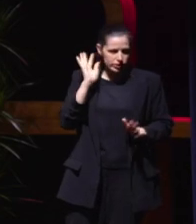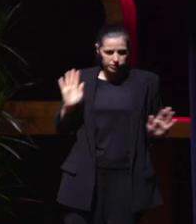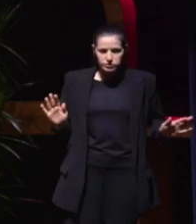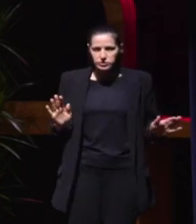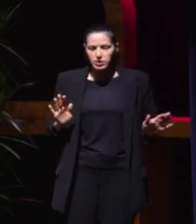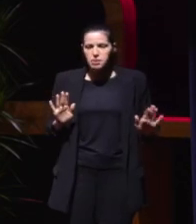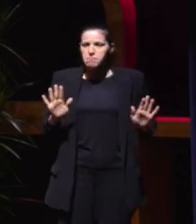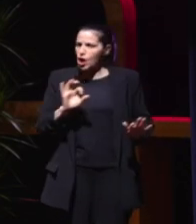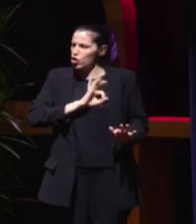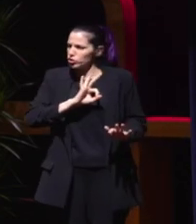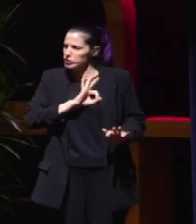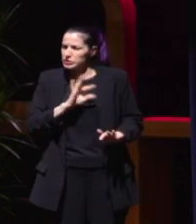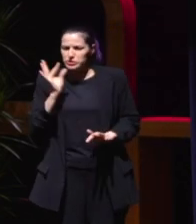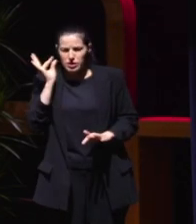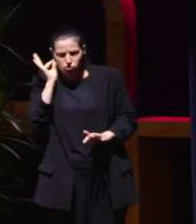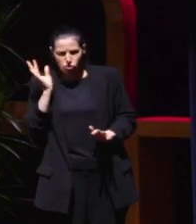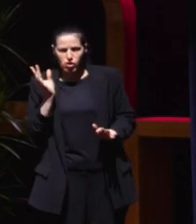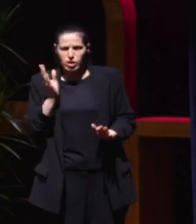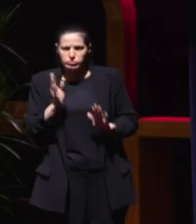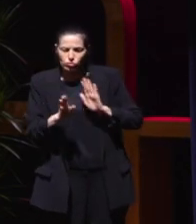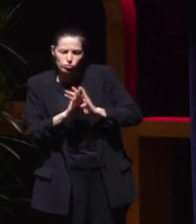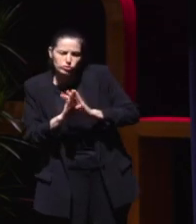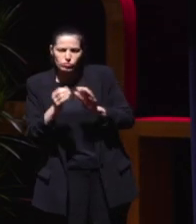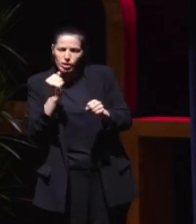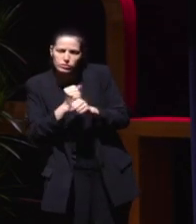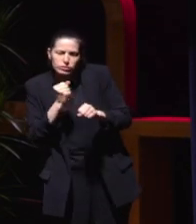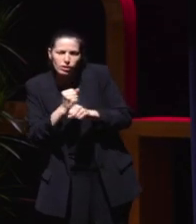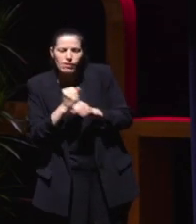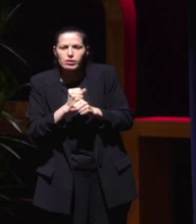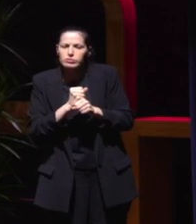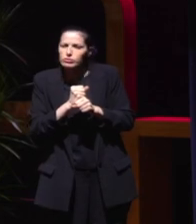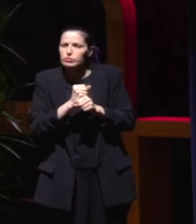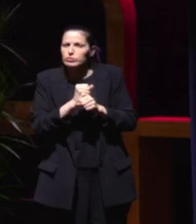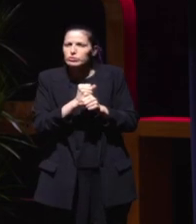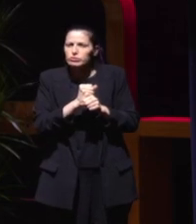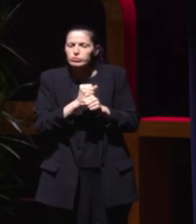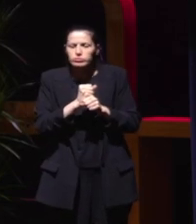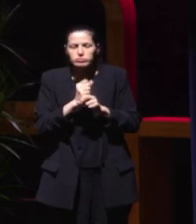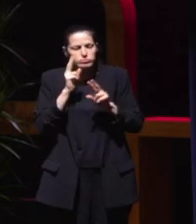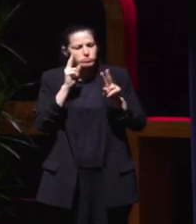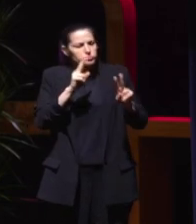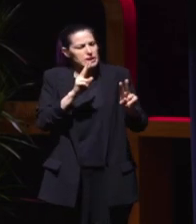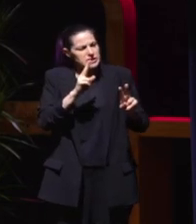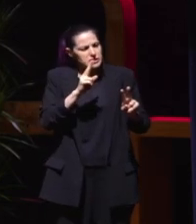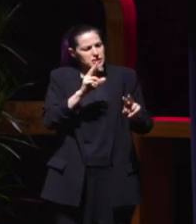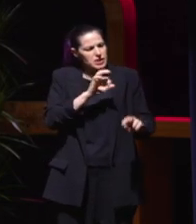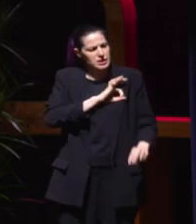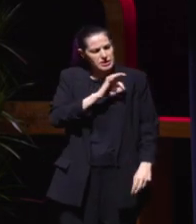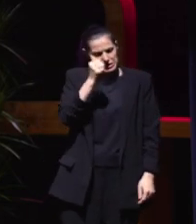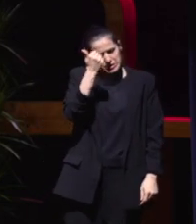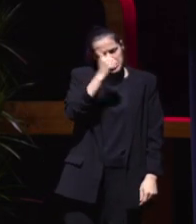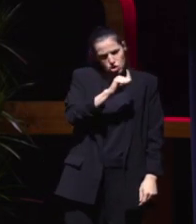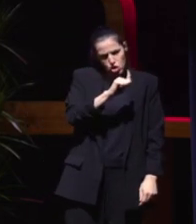que señoras como nosotros que estamos en activo y digamos sois unos señores y no nos dejáis